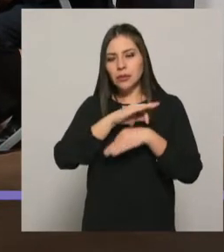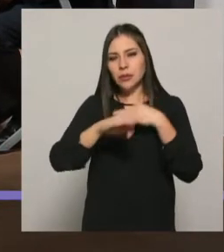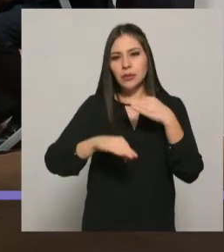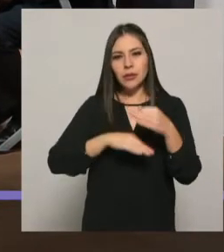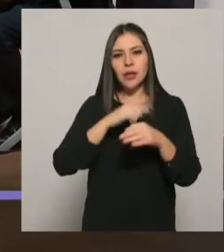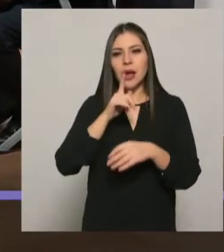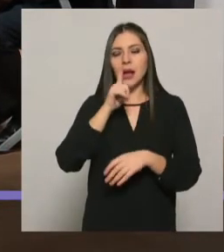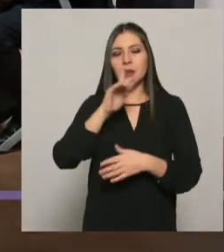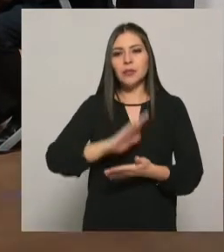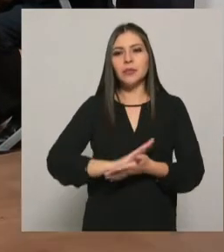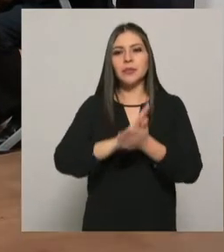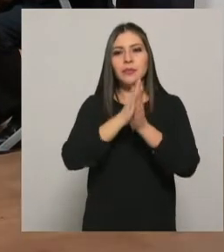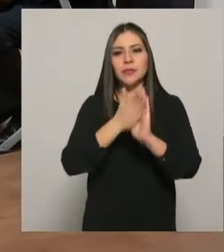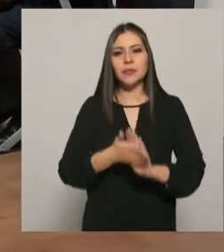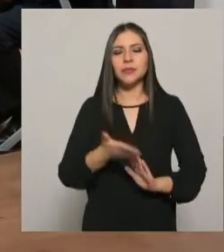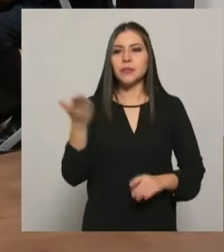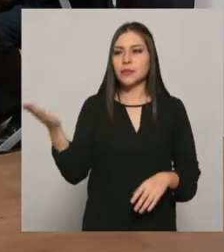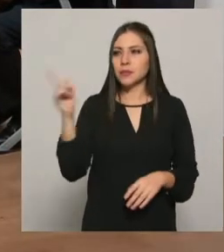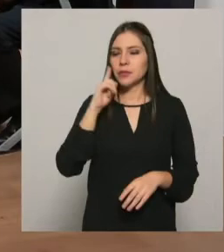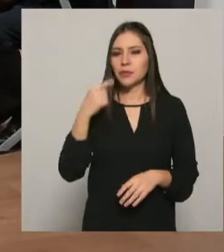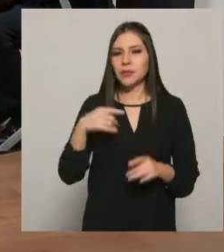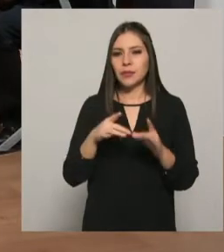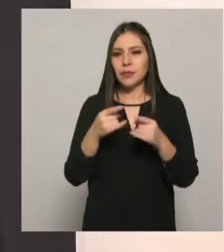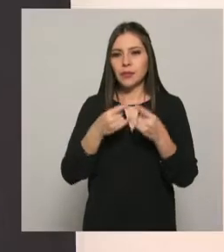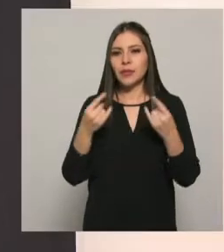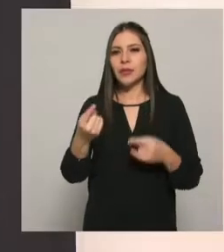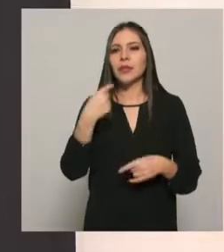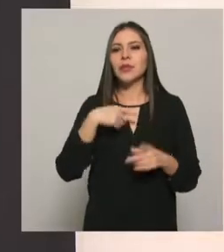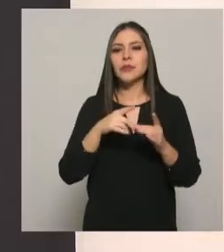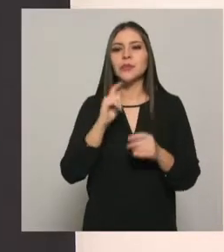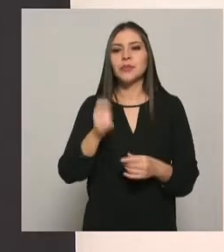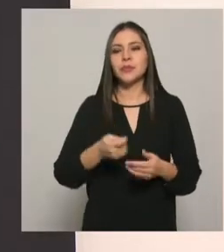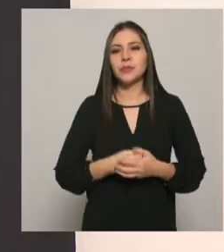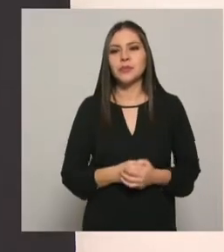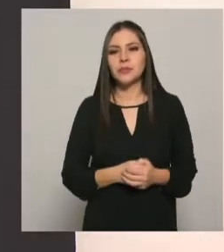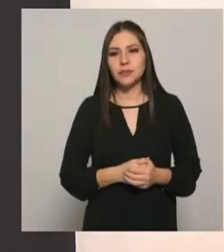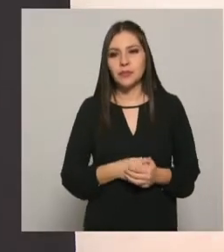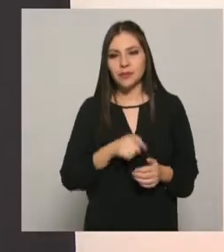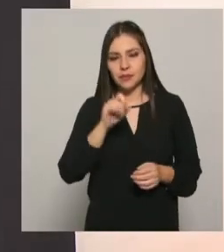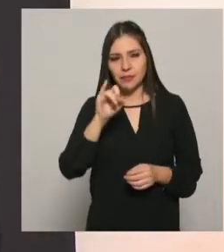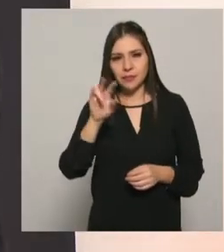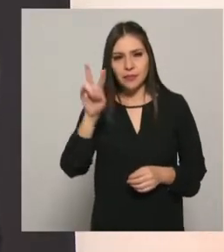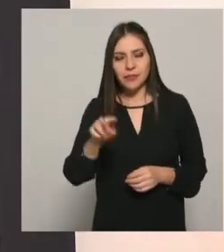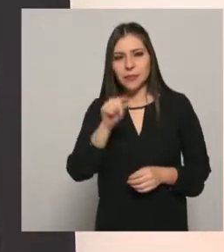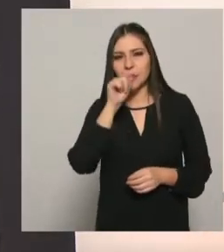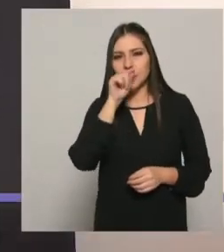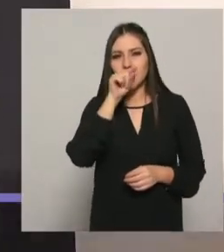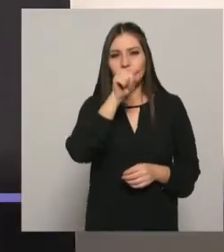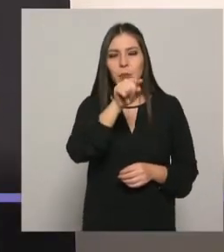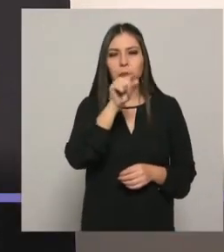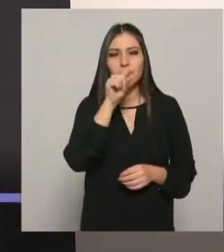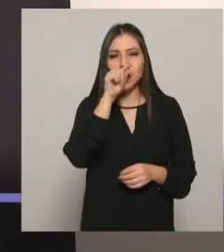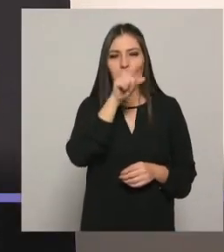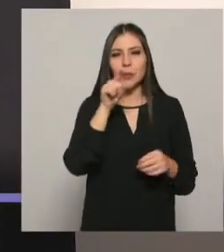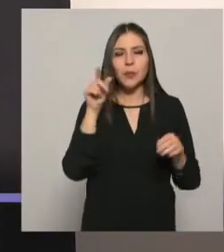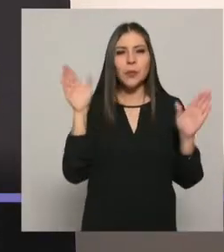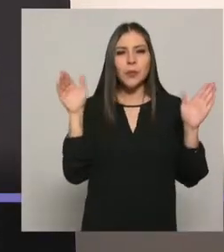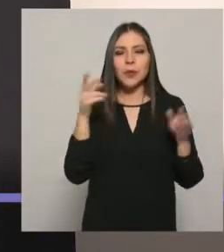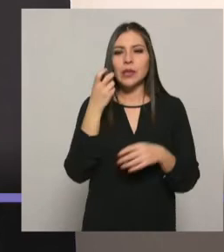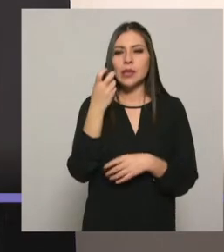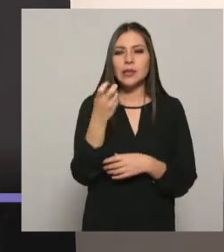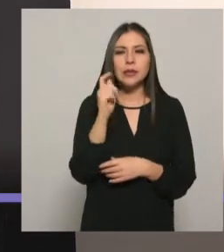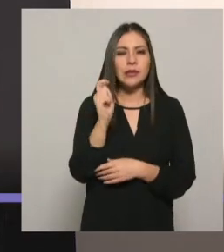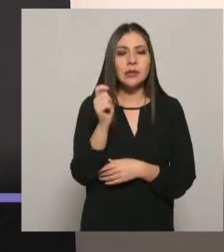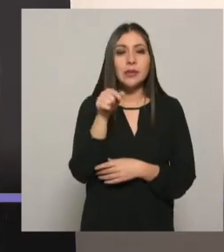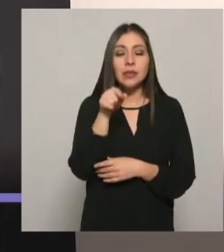neblina. Historiadora, ¿qué nos puede decir? Pues como dice la maestra, el colibrí es muy significativo porque se dice que es la única